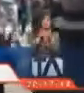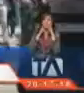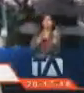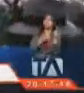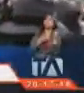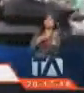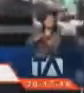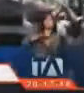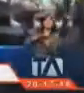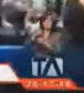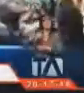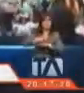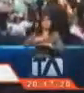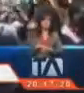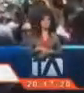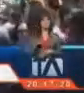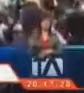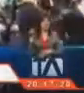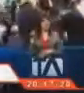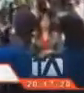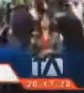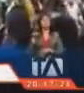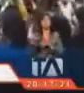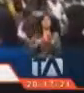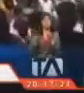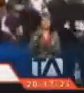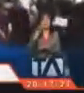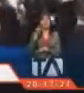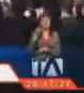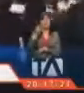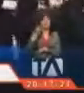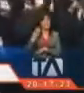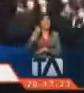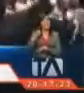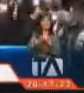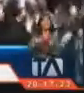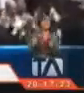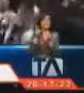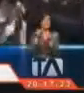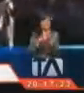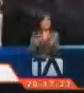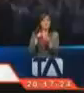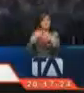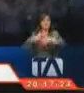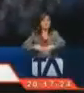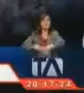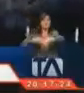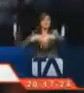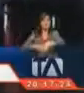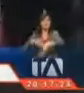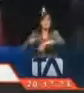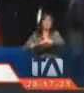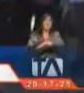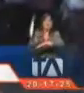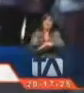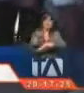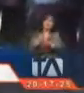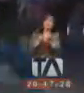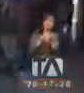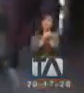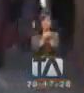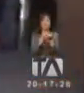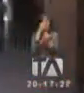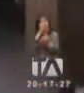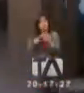tanto que en Zaruma se autoconvocaron cientos de habitantes del cantón para apoyar a sus autoridades locales en la búsqueda de